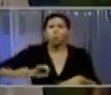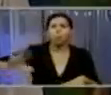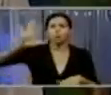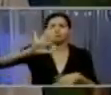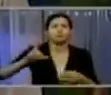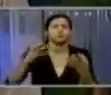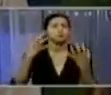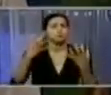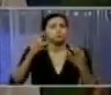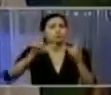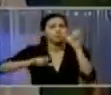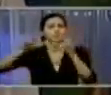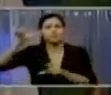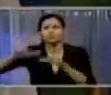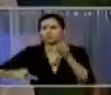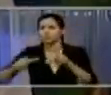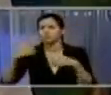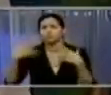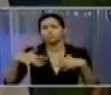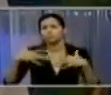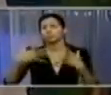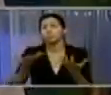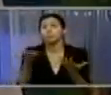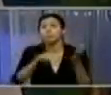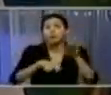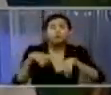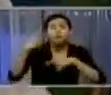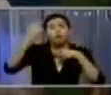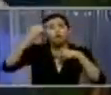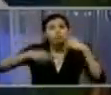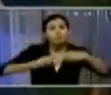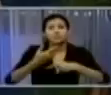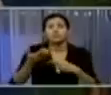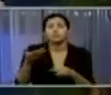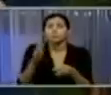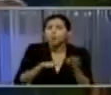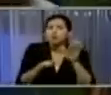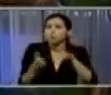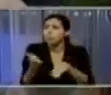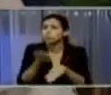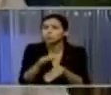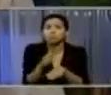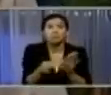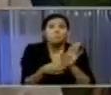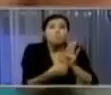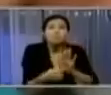Miles de africanos mueren en el Mediterráneo todos los días y nadie lo transmite.